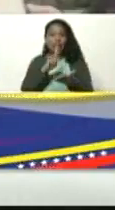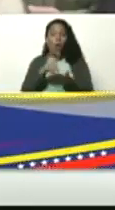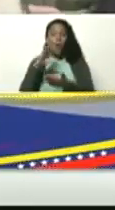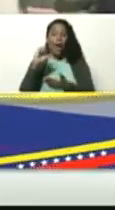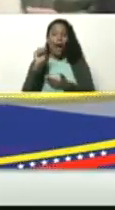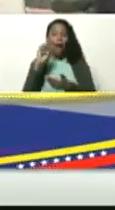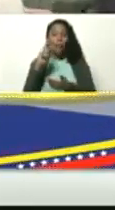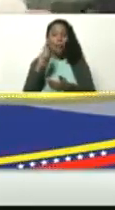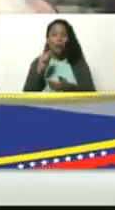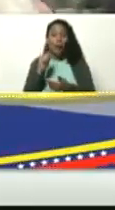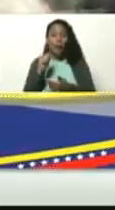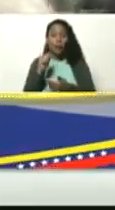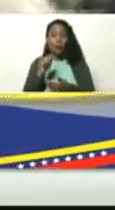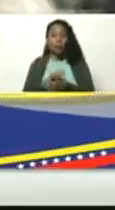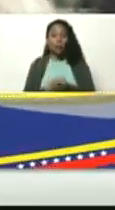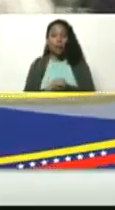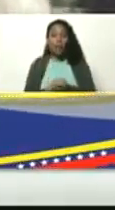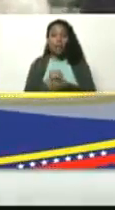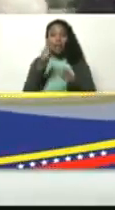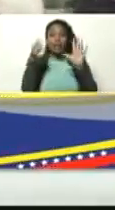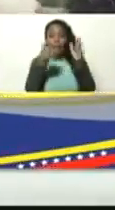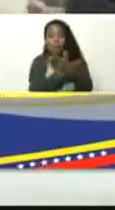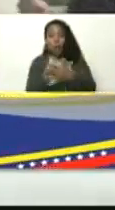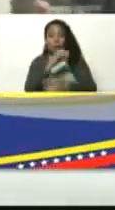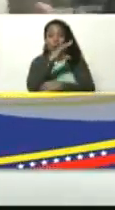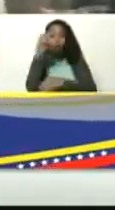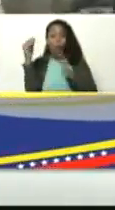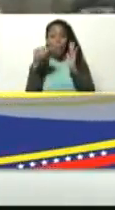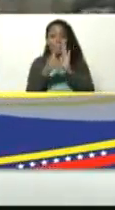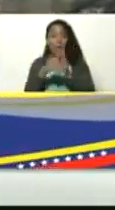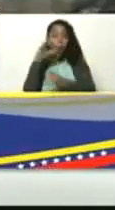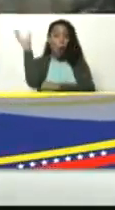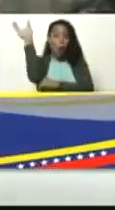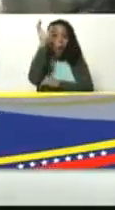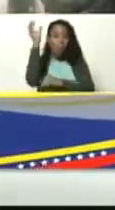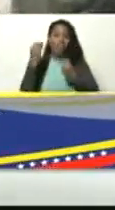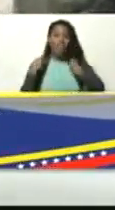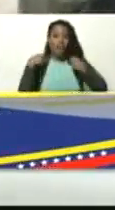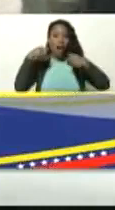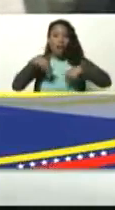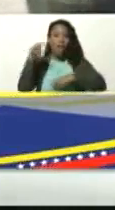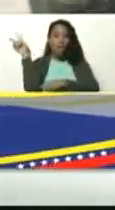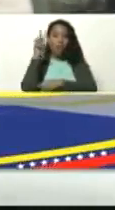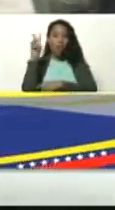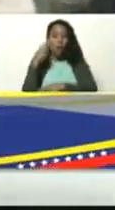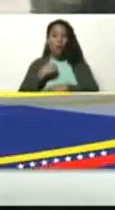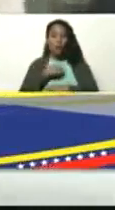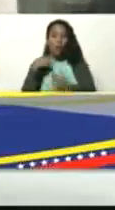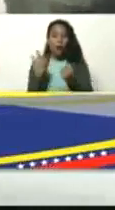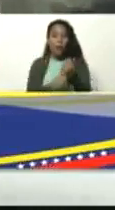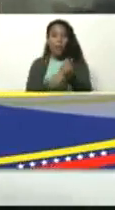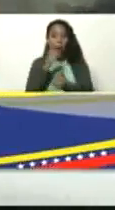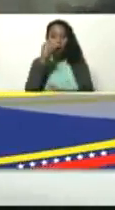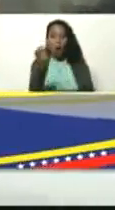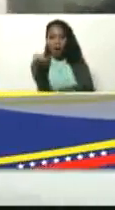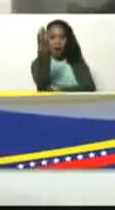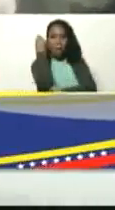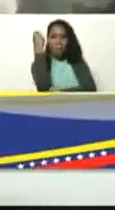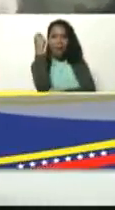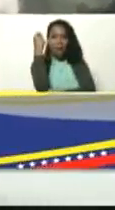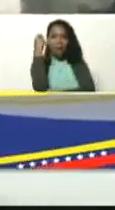La migración, más de 6.500.000 colombianos que viven en Venezuela y son nuestros hermanos. Jamás